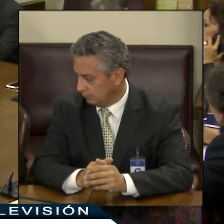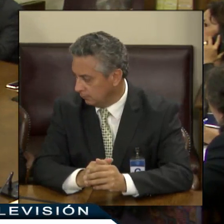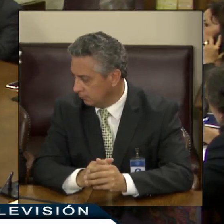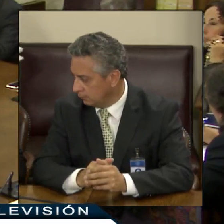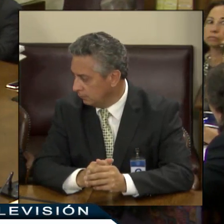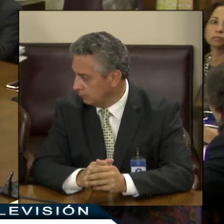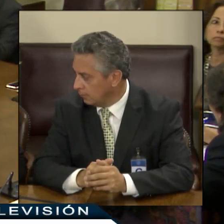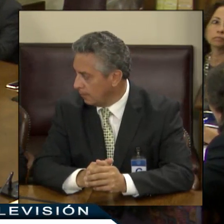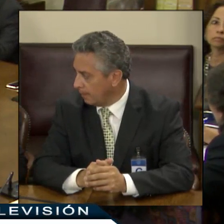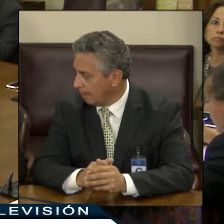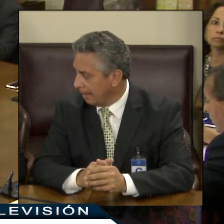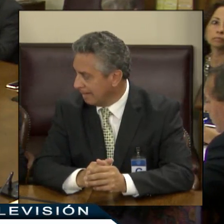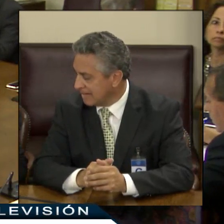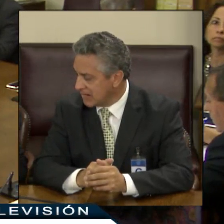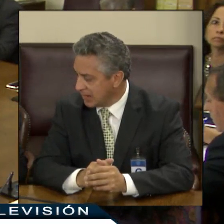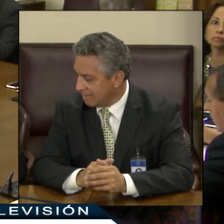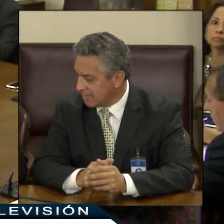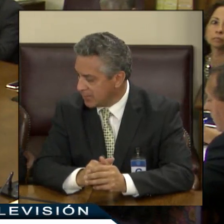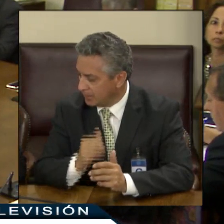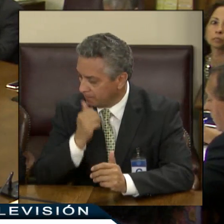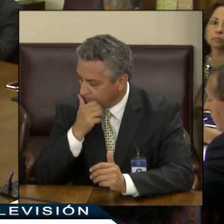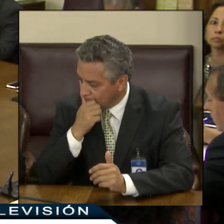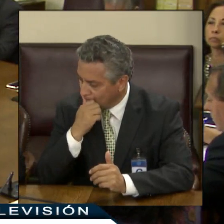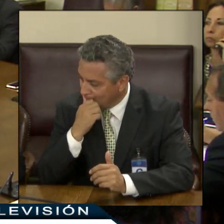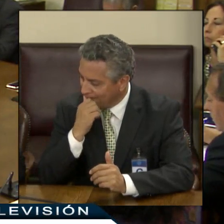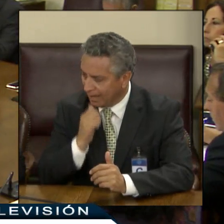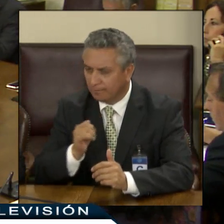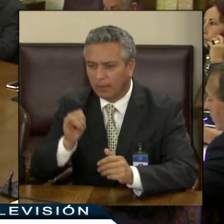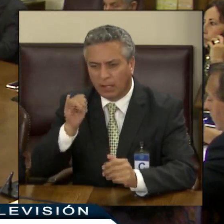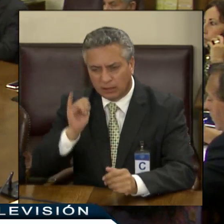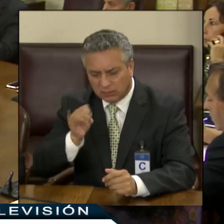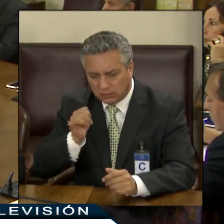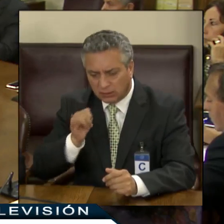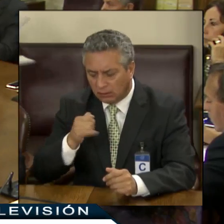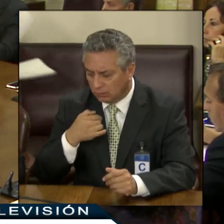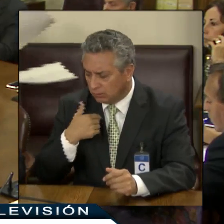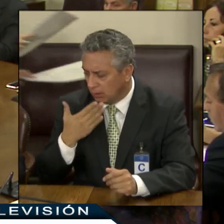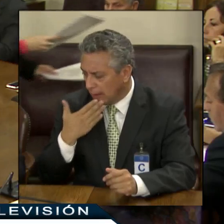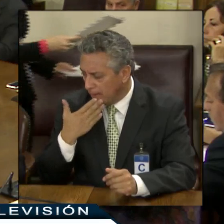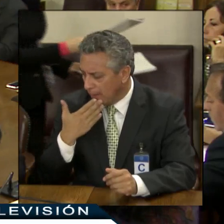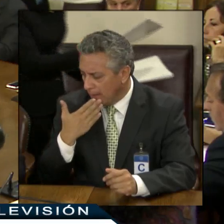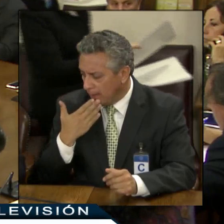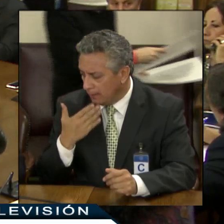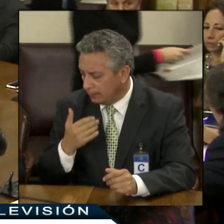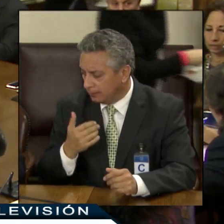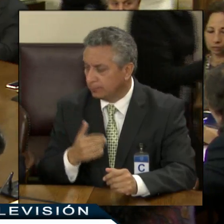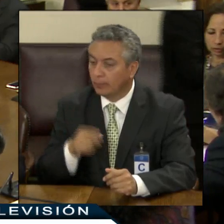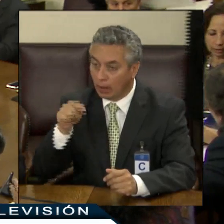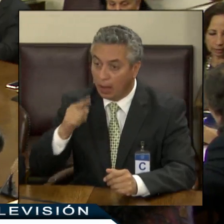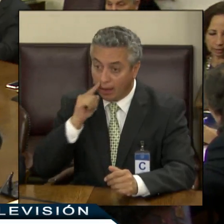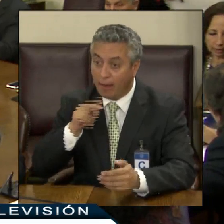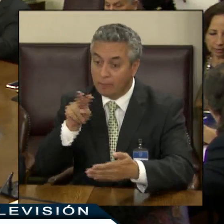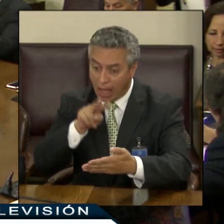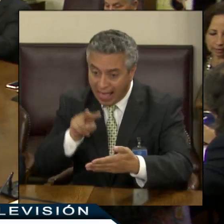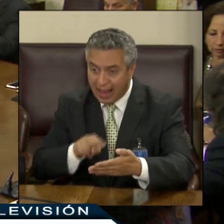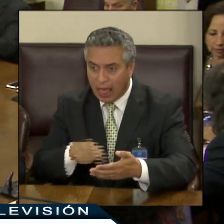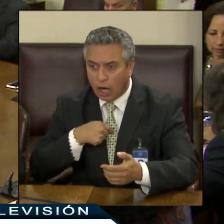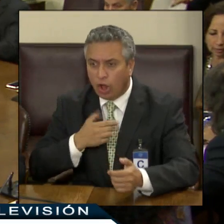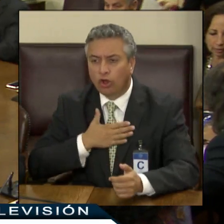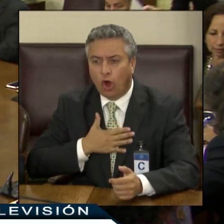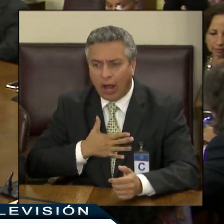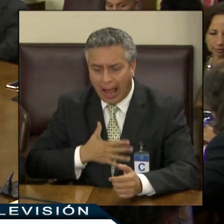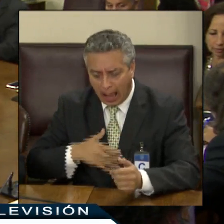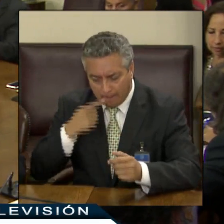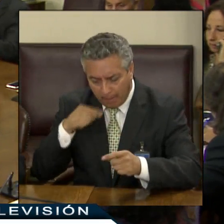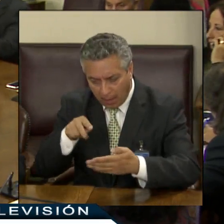ley sí eh Sí yo también Bueno vamos a leer con calma el y